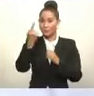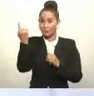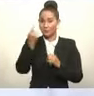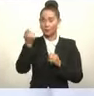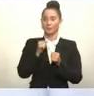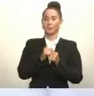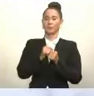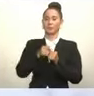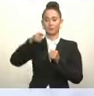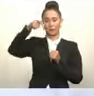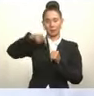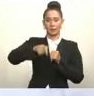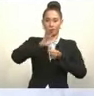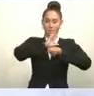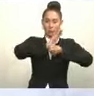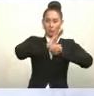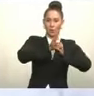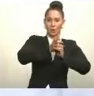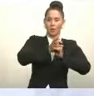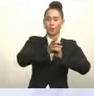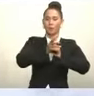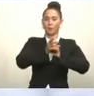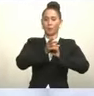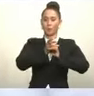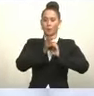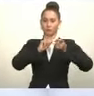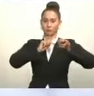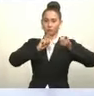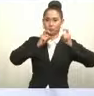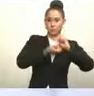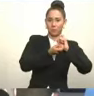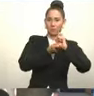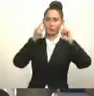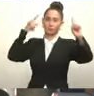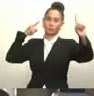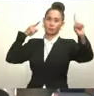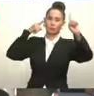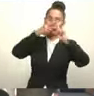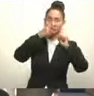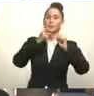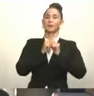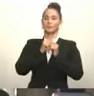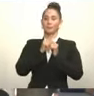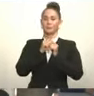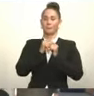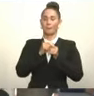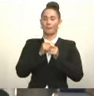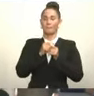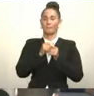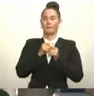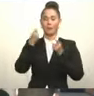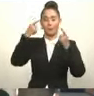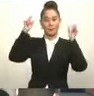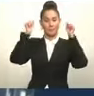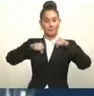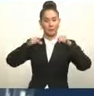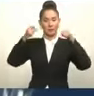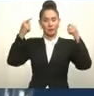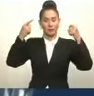a convertir esta desgracia mundial en un reto, en un motivo, en el punto de inflexión para volar